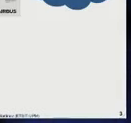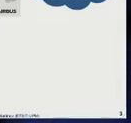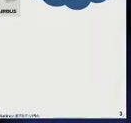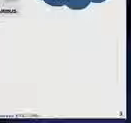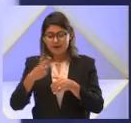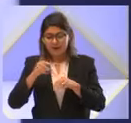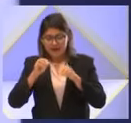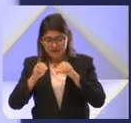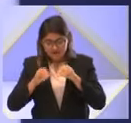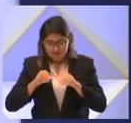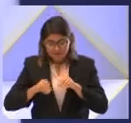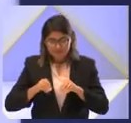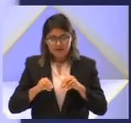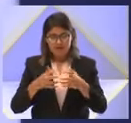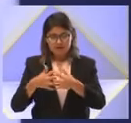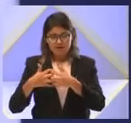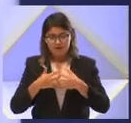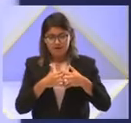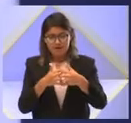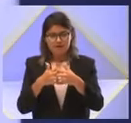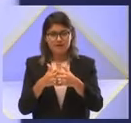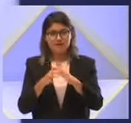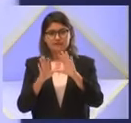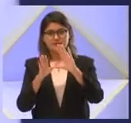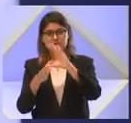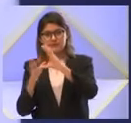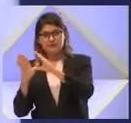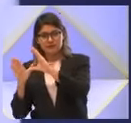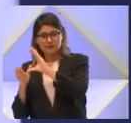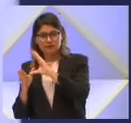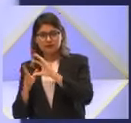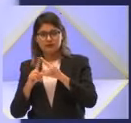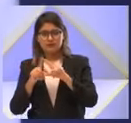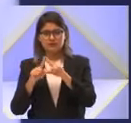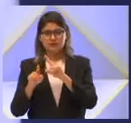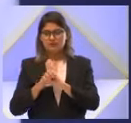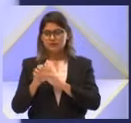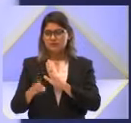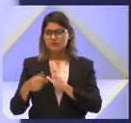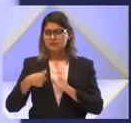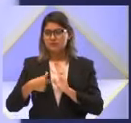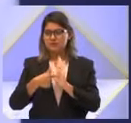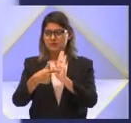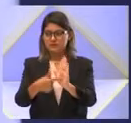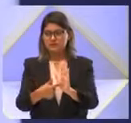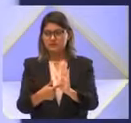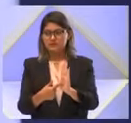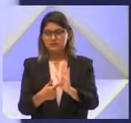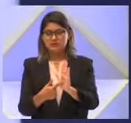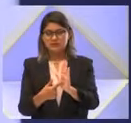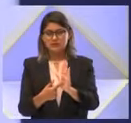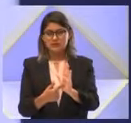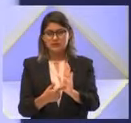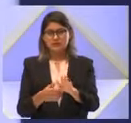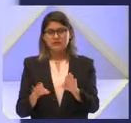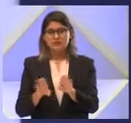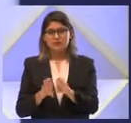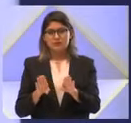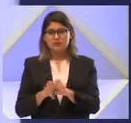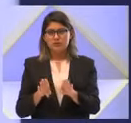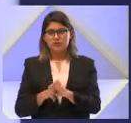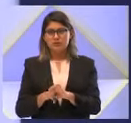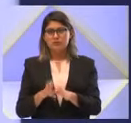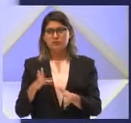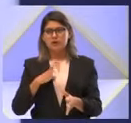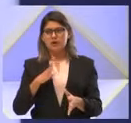satélites de manera que ahí pongo el ejemplo de uan web actualmente se producen entre 2 y